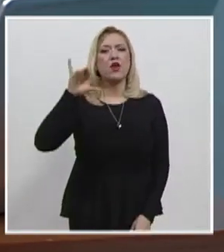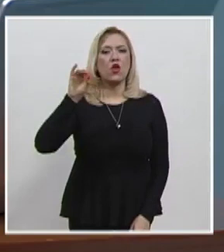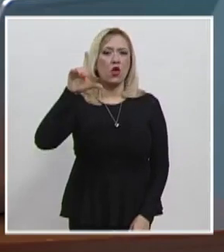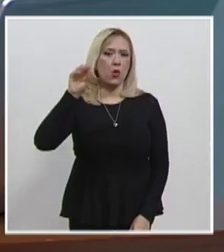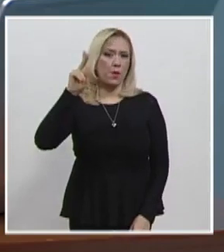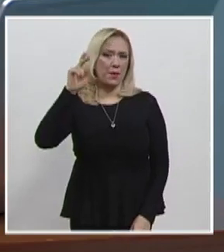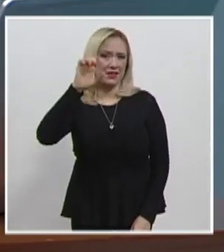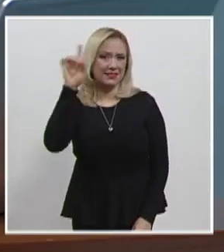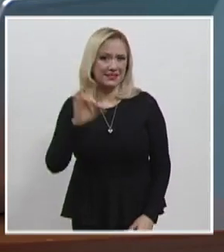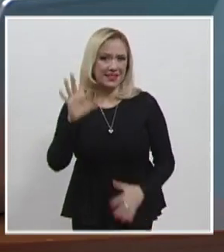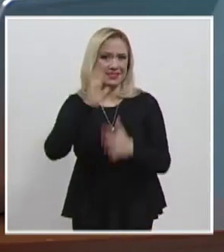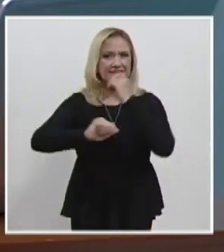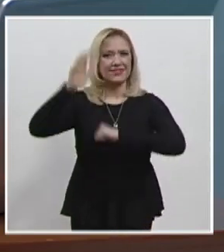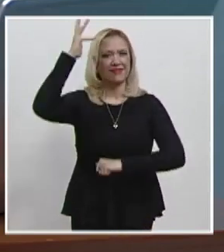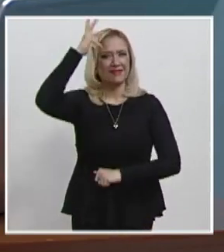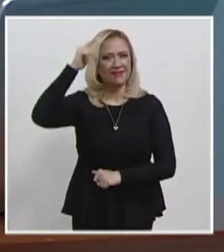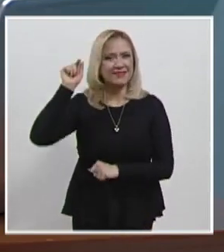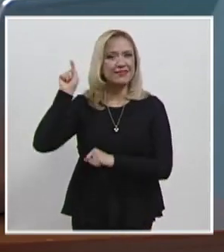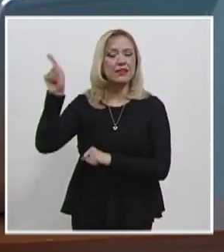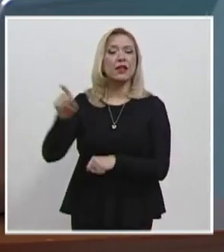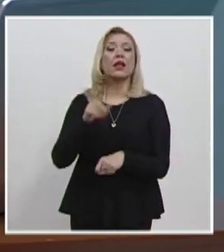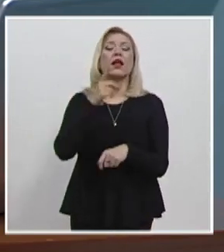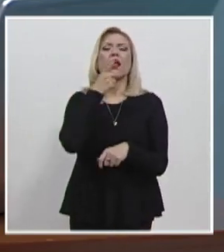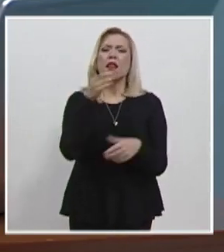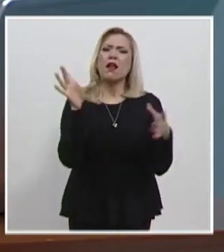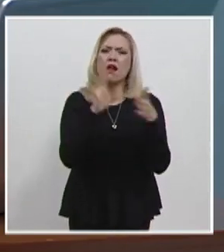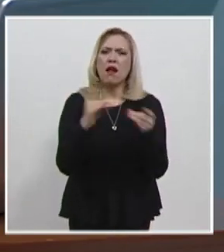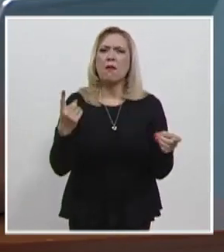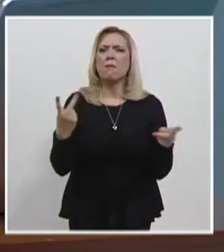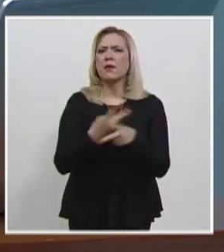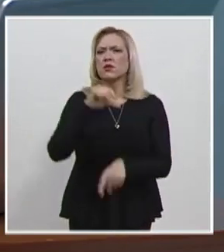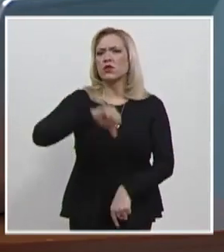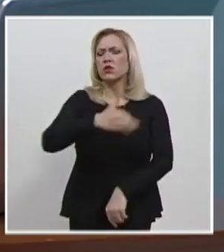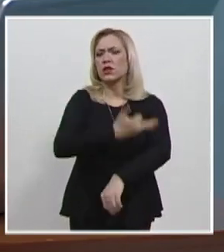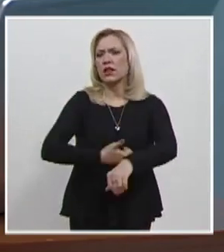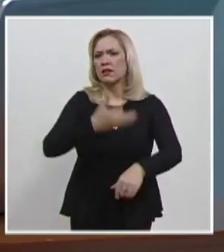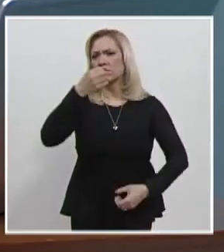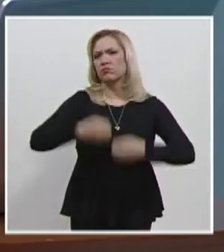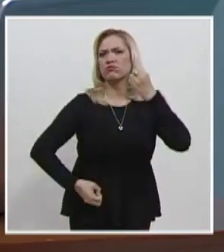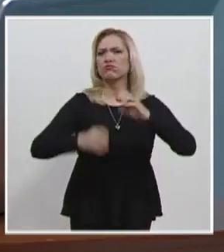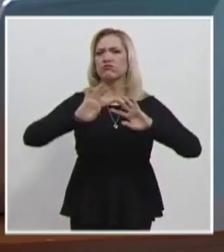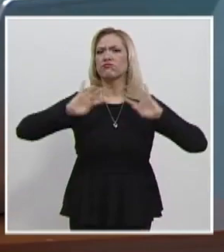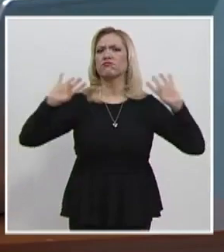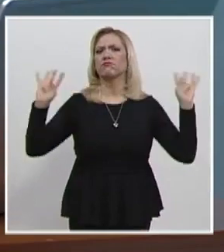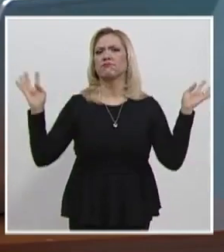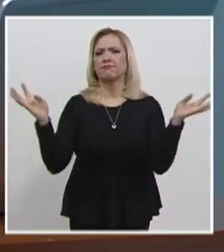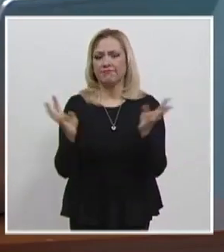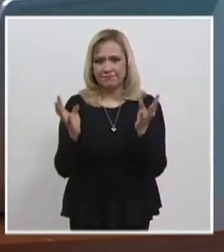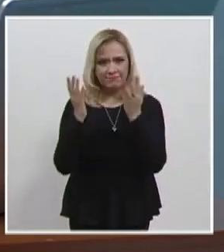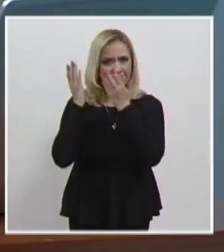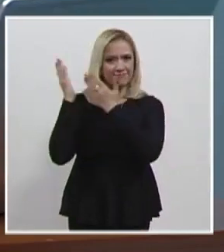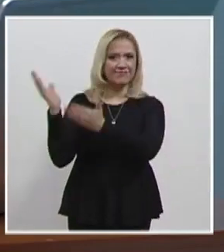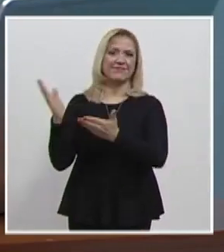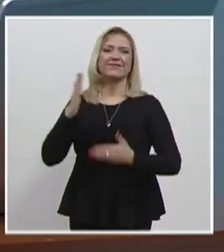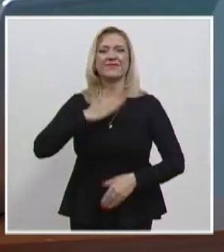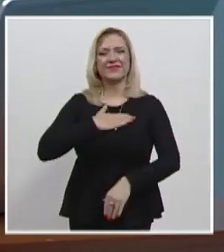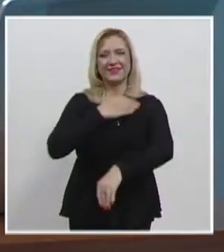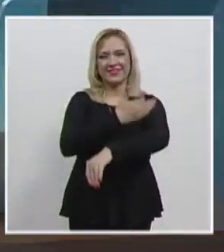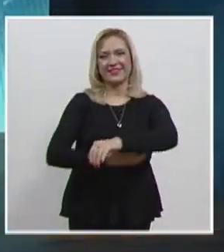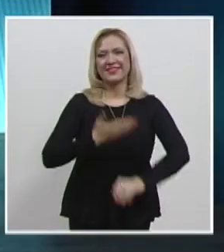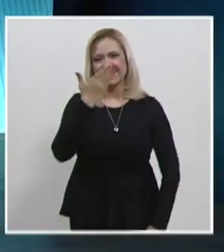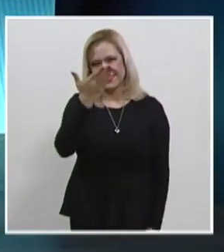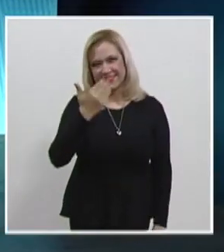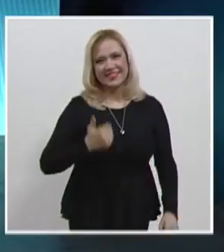Peña y tiene la información desde luego de lo que se resolvió esta tarde por los ministros en el pleno Mario Muy buenas tardes